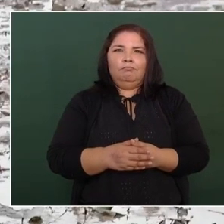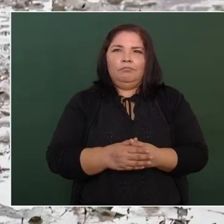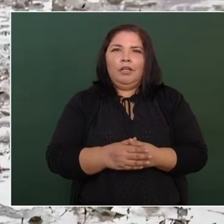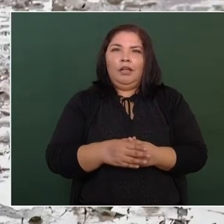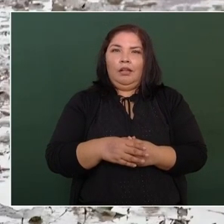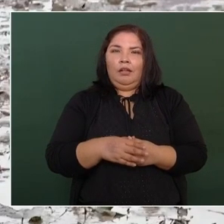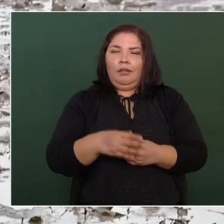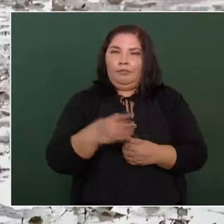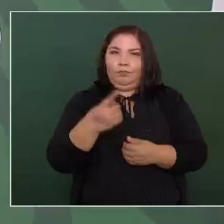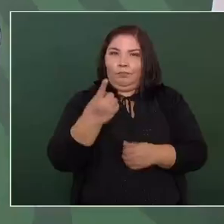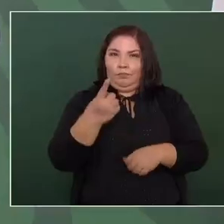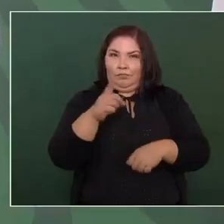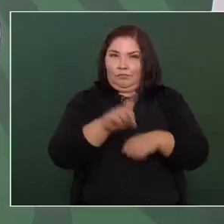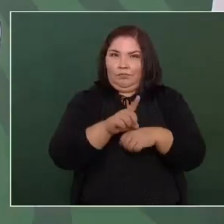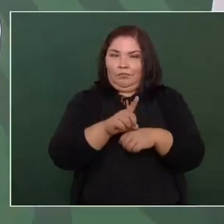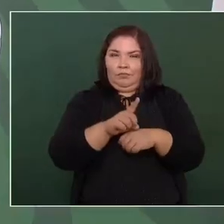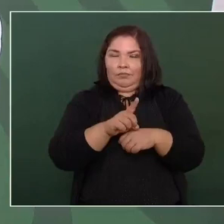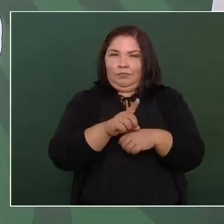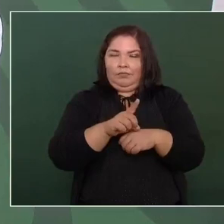El día